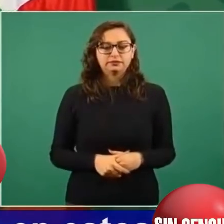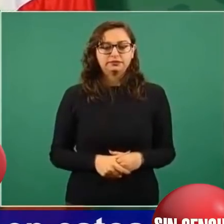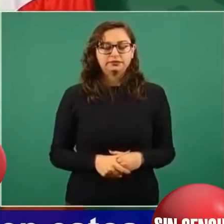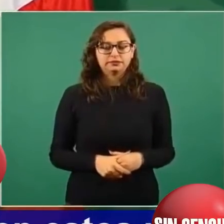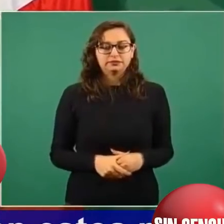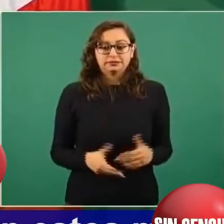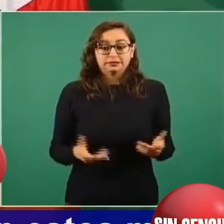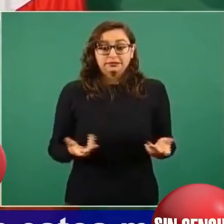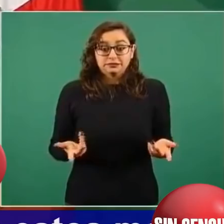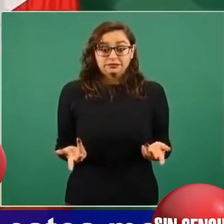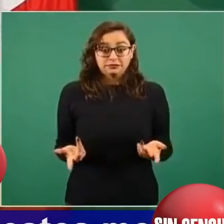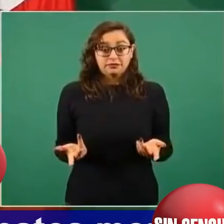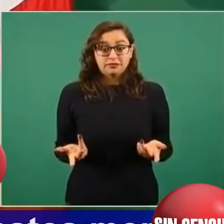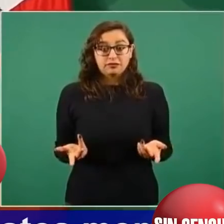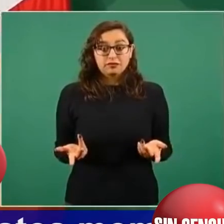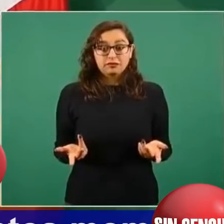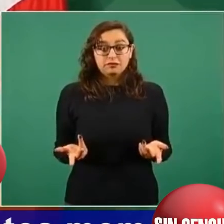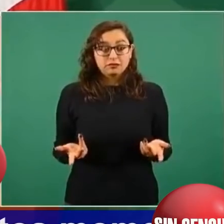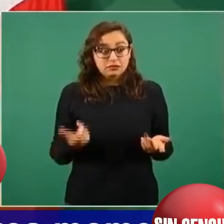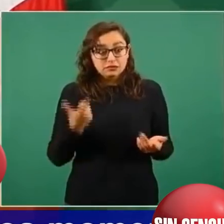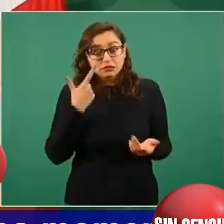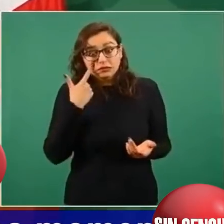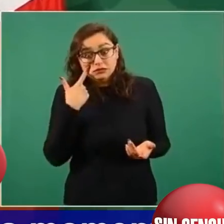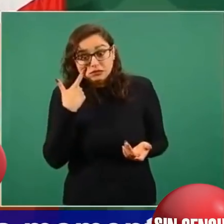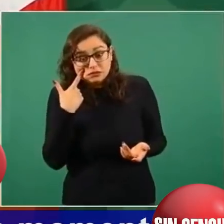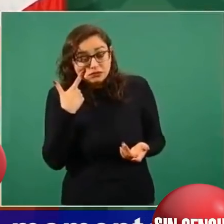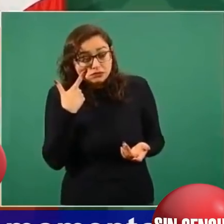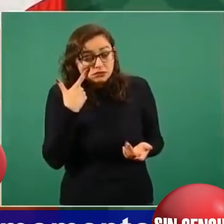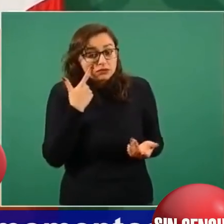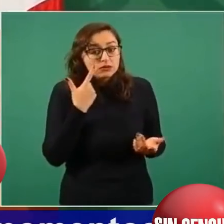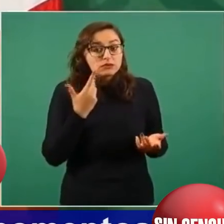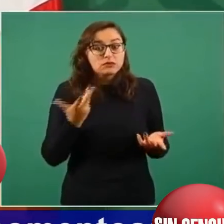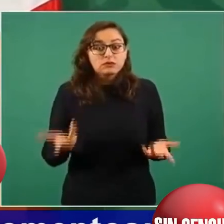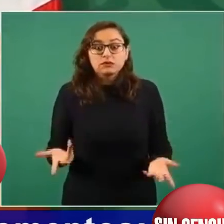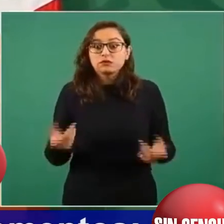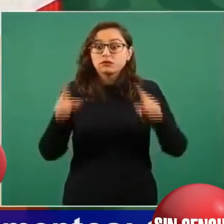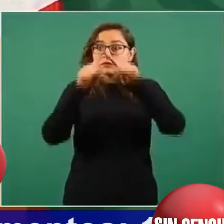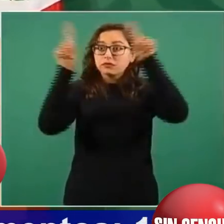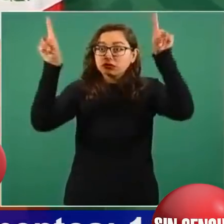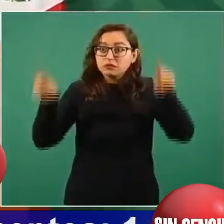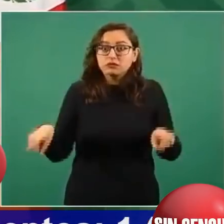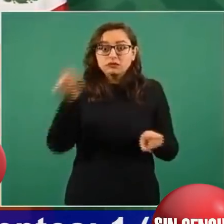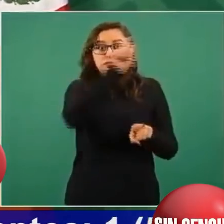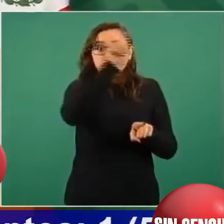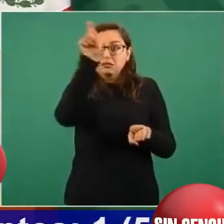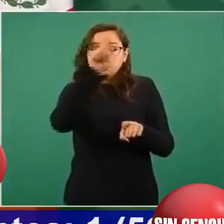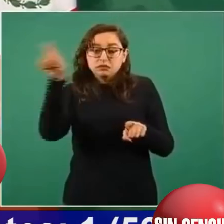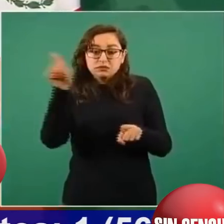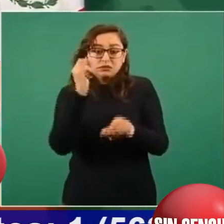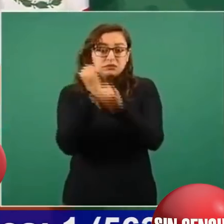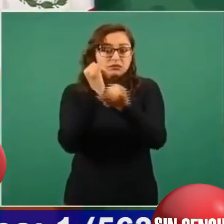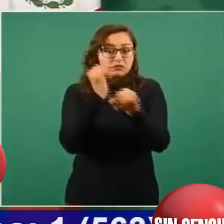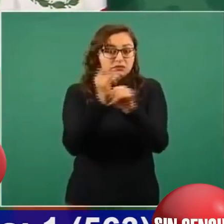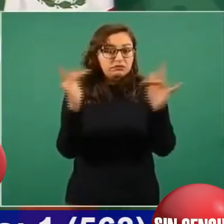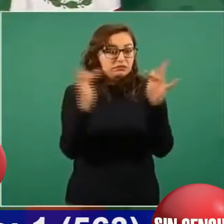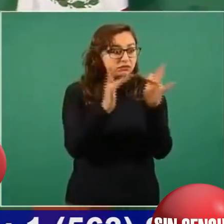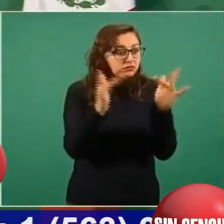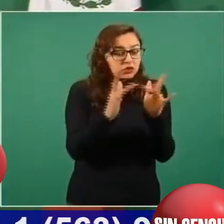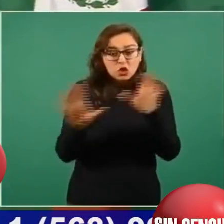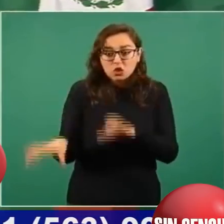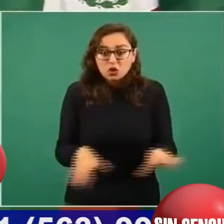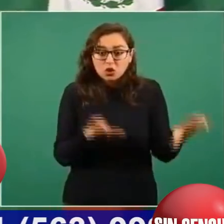A ver, ¿dónde están los pizarrones electrónicos? ¿Dónde están las